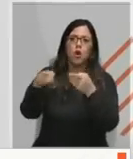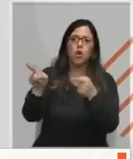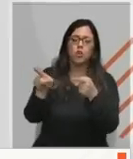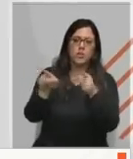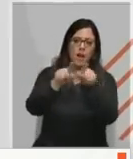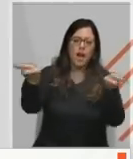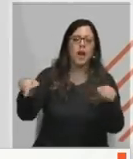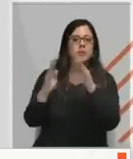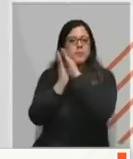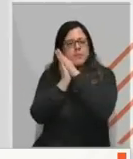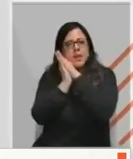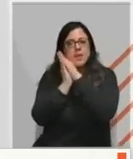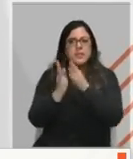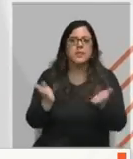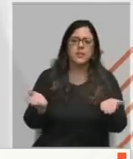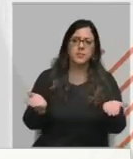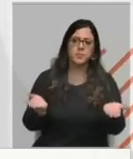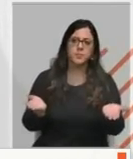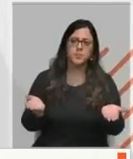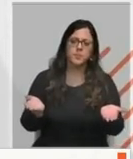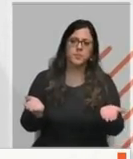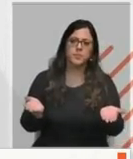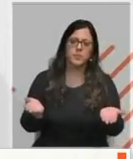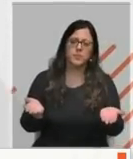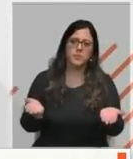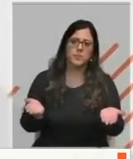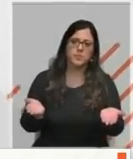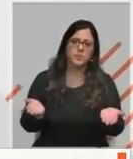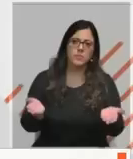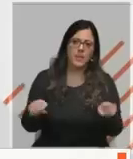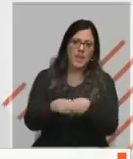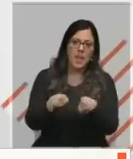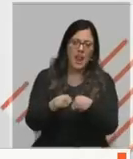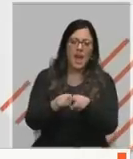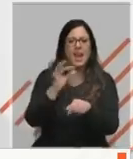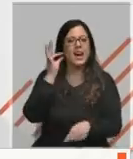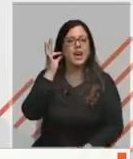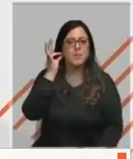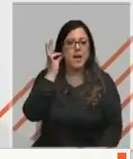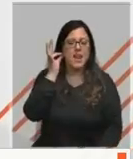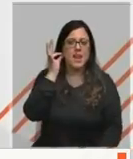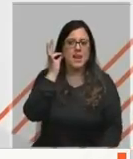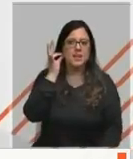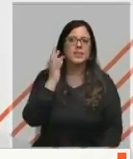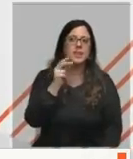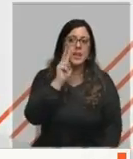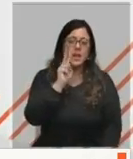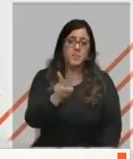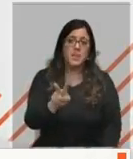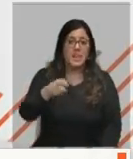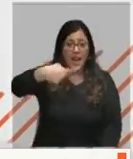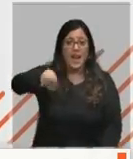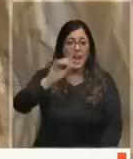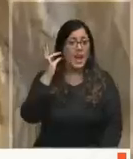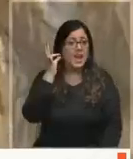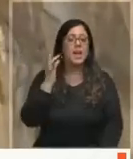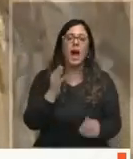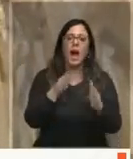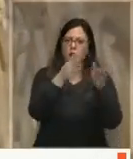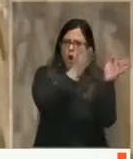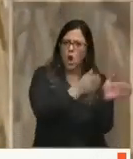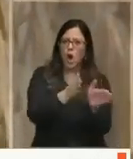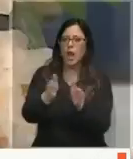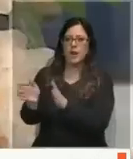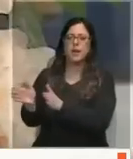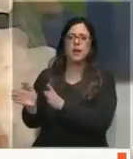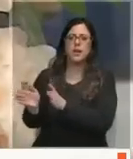la... de las hermanas. Mira, las hermanas son ordenaditas.